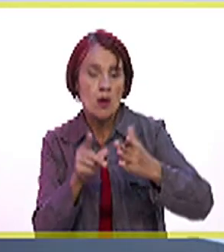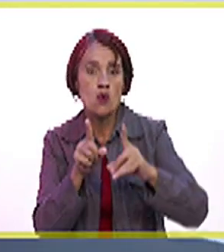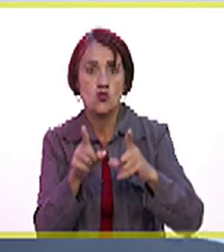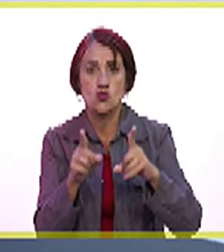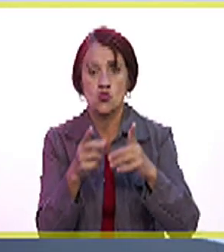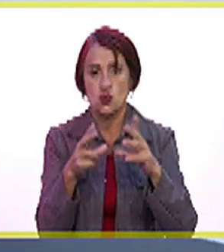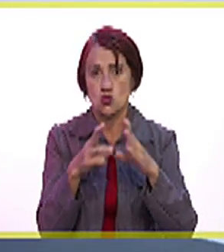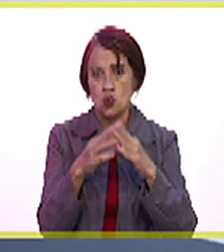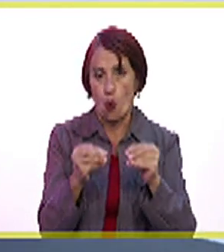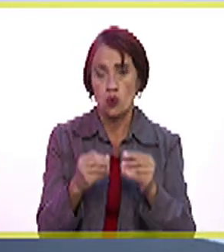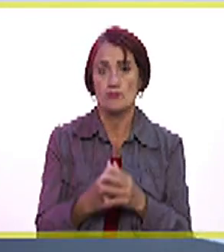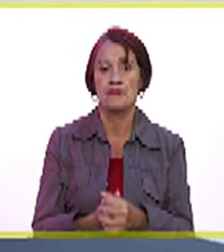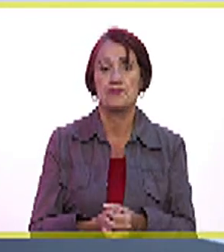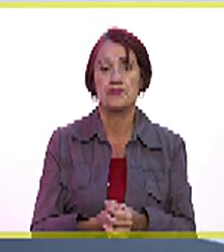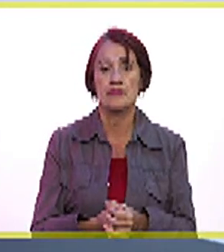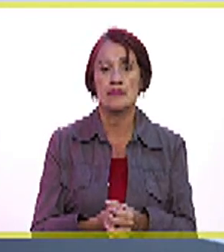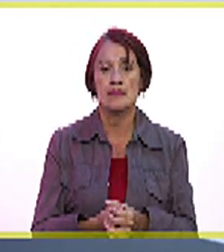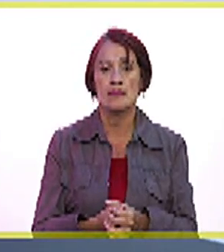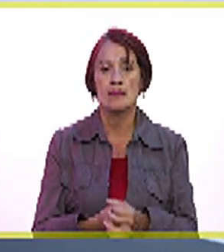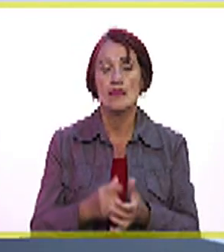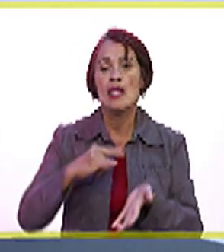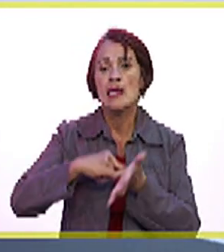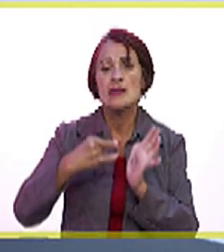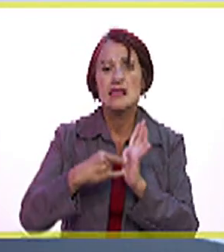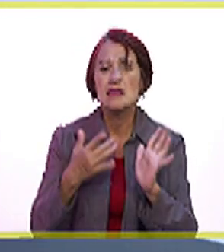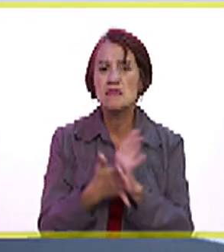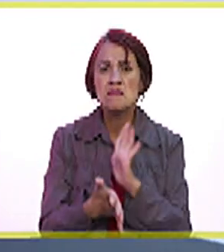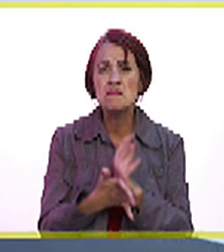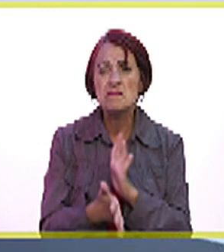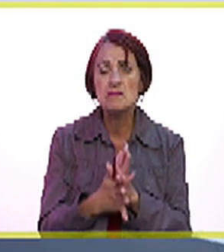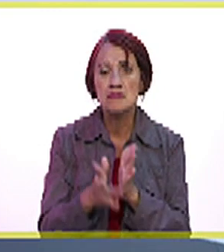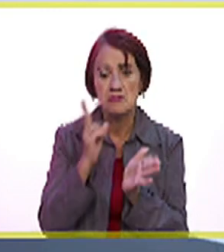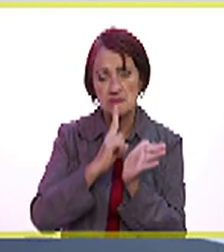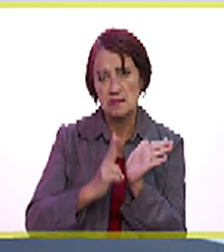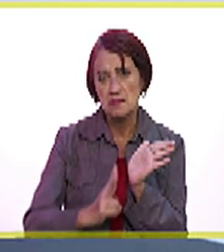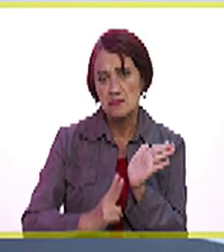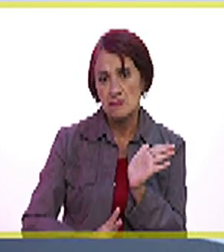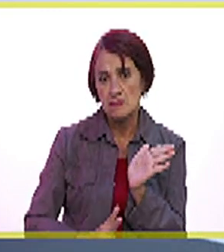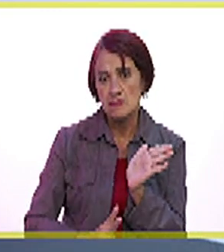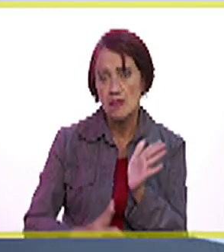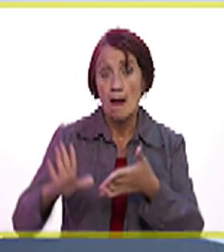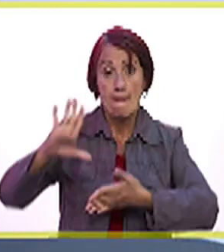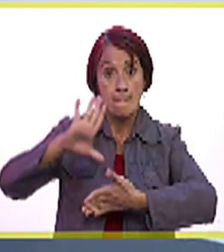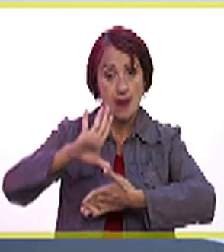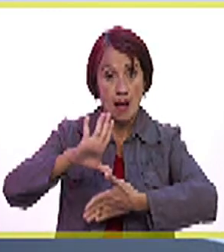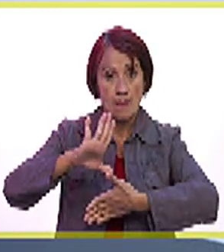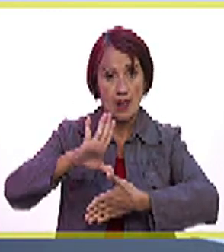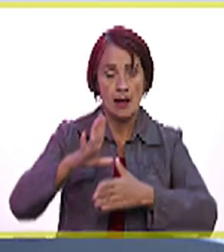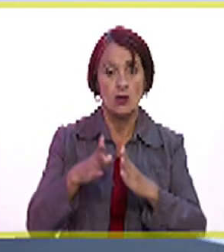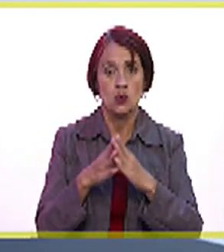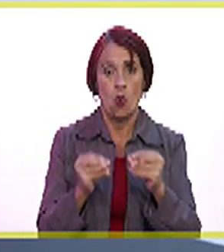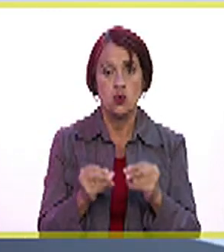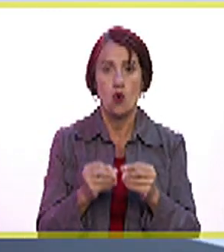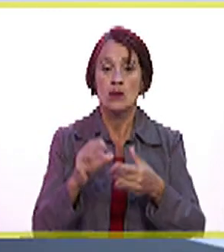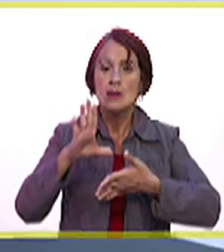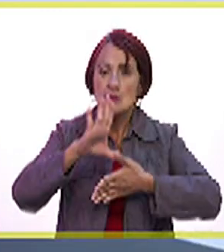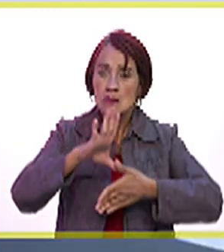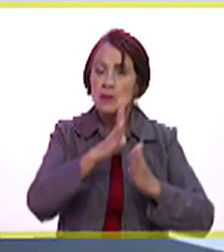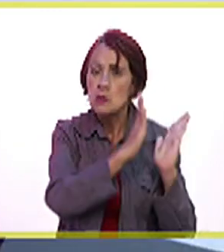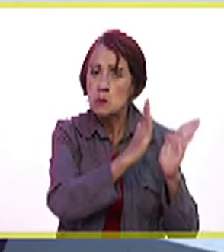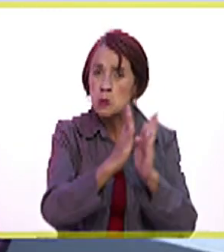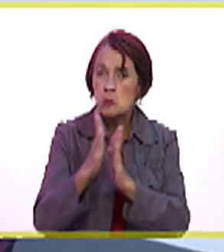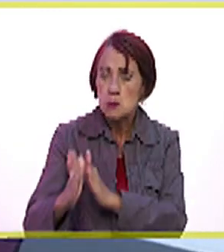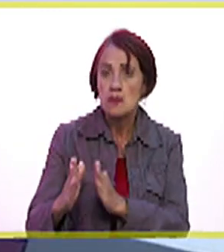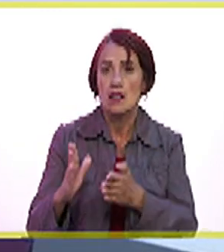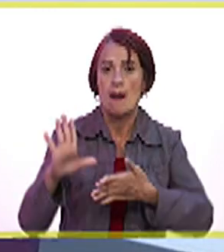las estrategias que debo tener para comprender un texto? Uso de mapas y gráficos o organizaciones. Tú te organizas como tal,